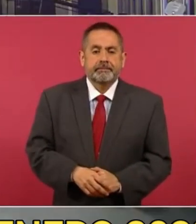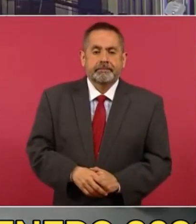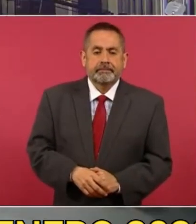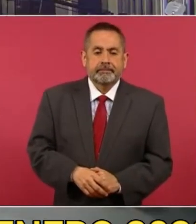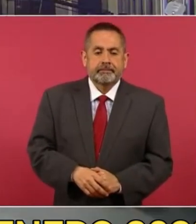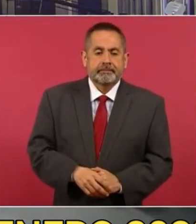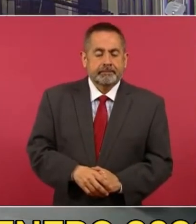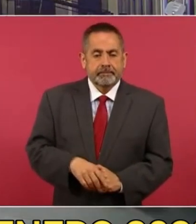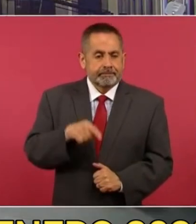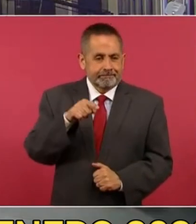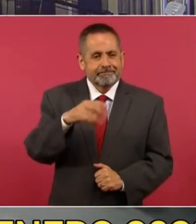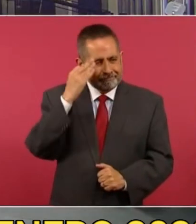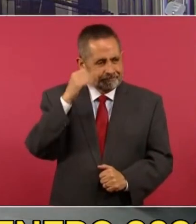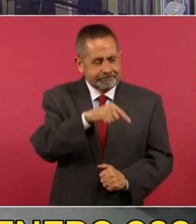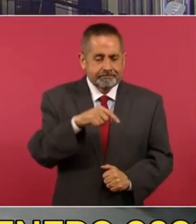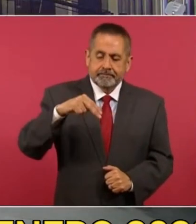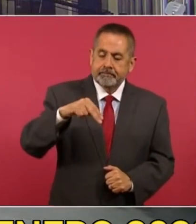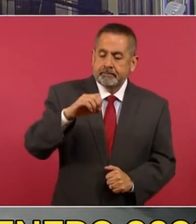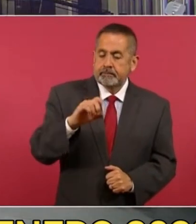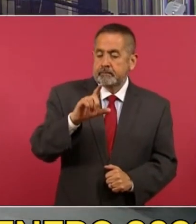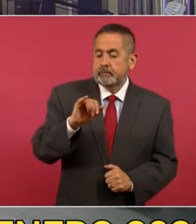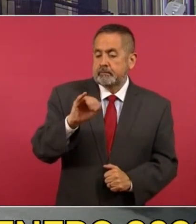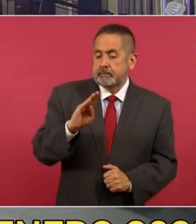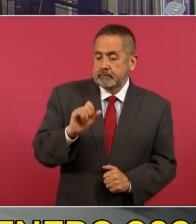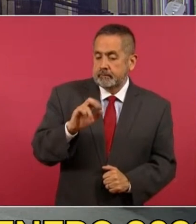esto fue el neoliberalismo en lo económico,